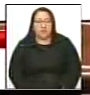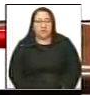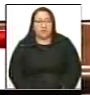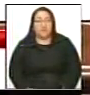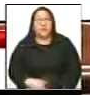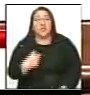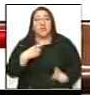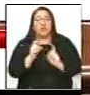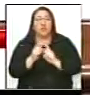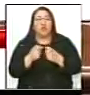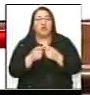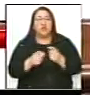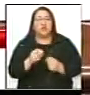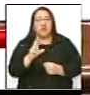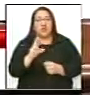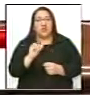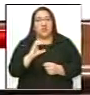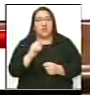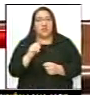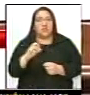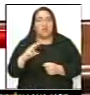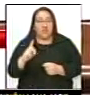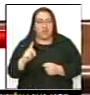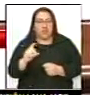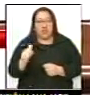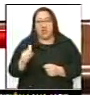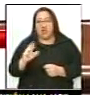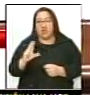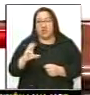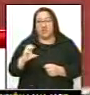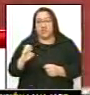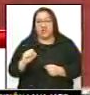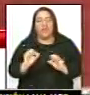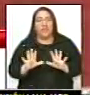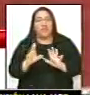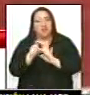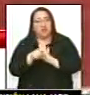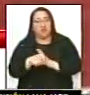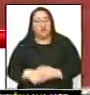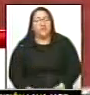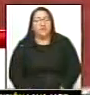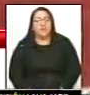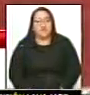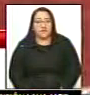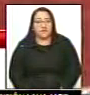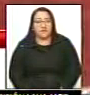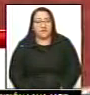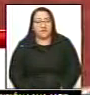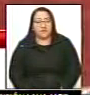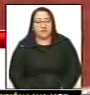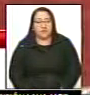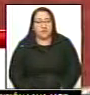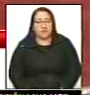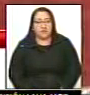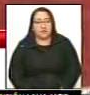el congresista Richard Arce, hasta por 10 minutos.